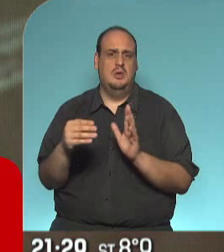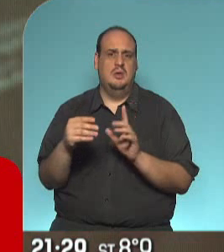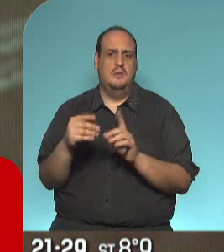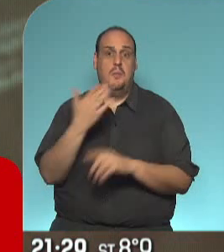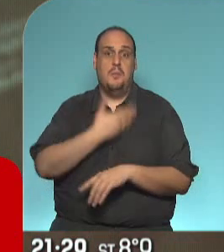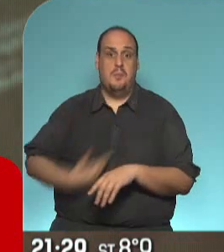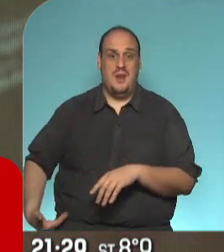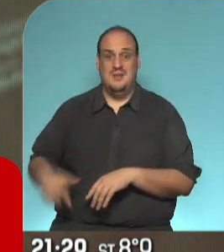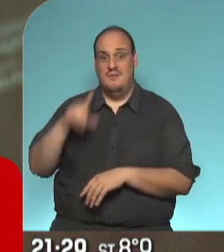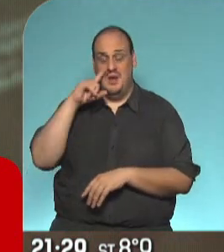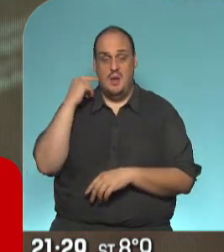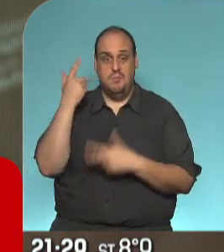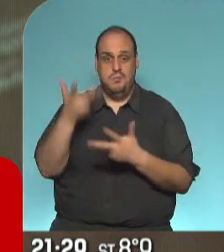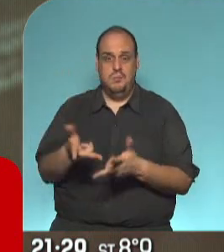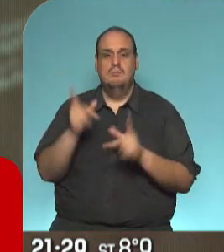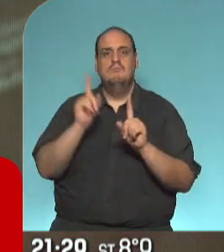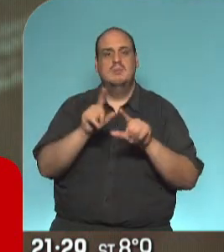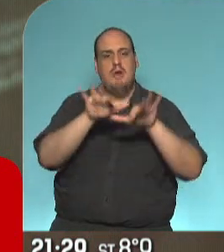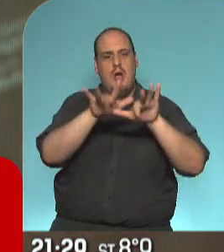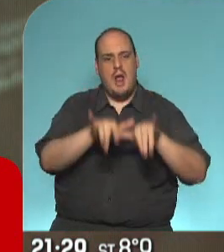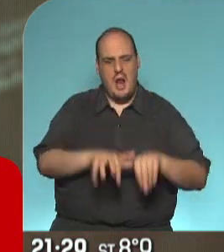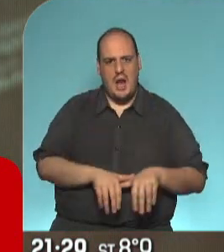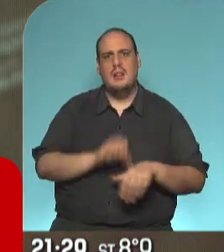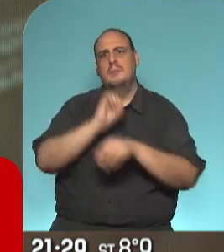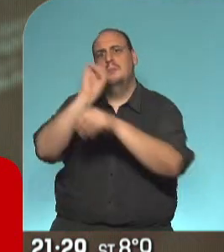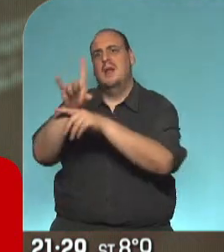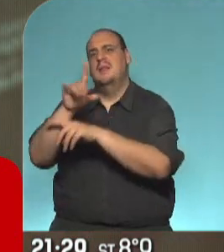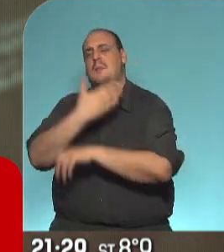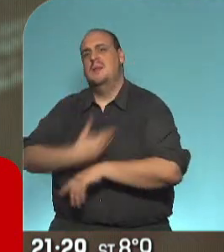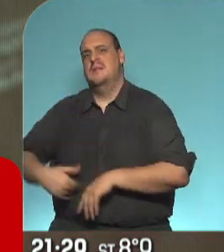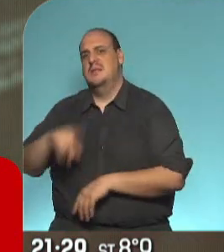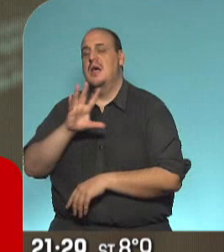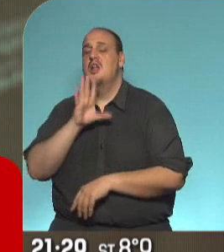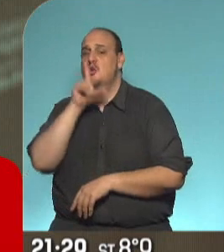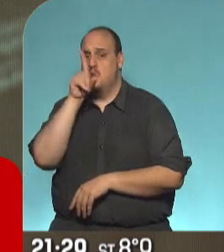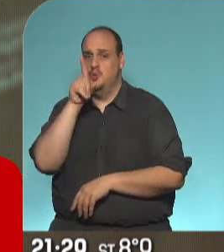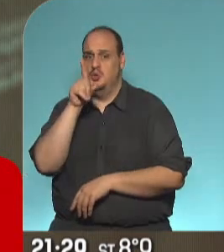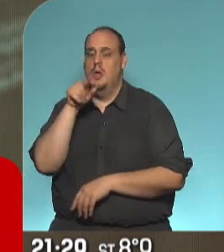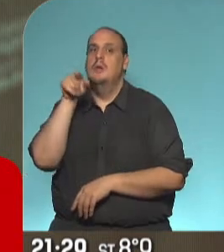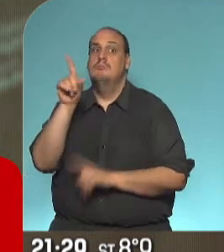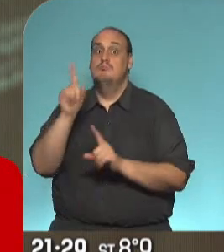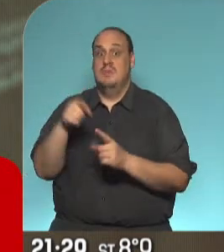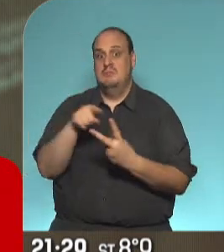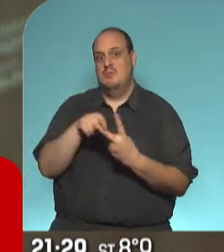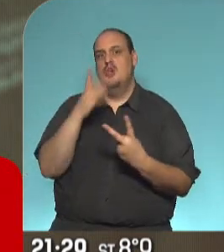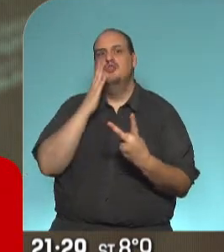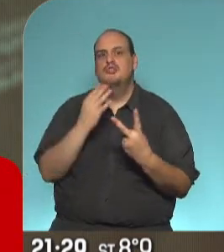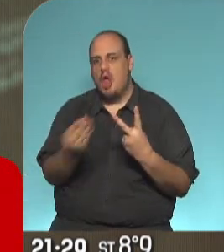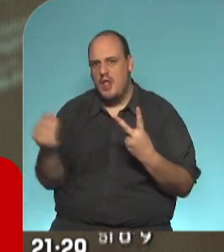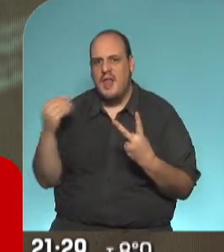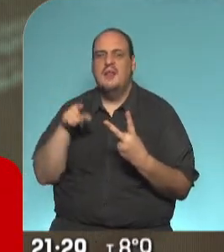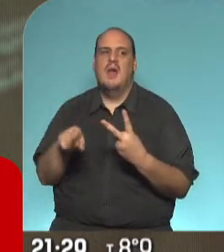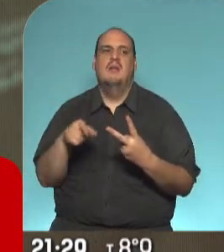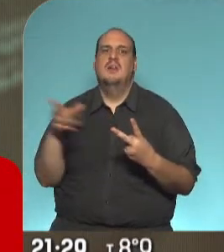el presidente Alberto Fernández, con la carta que le manda al presidente ruso diciéndole que rija estos principios de solidaridad y de